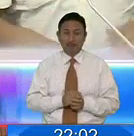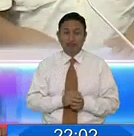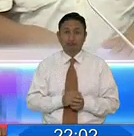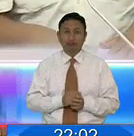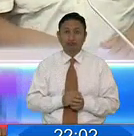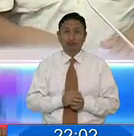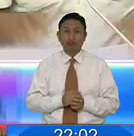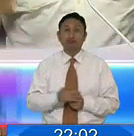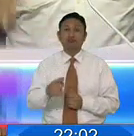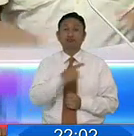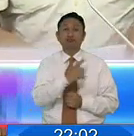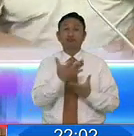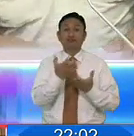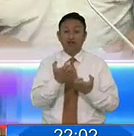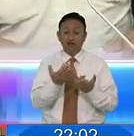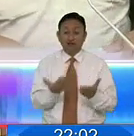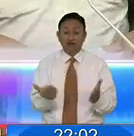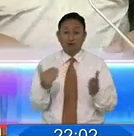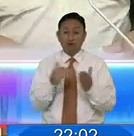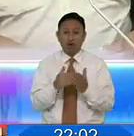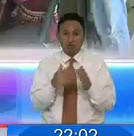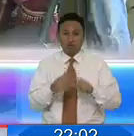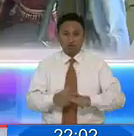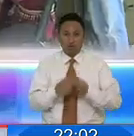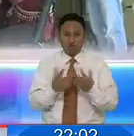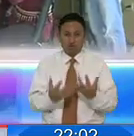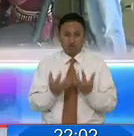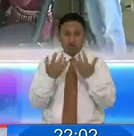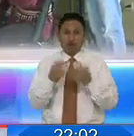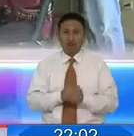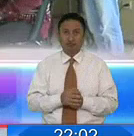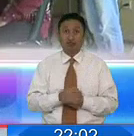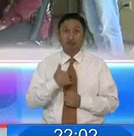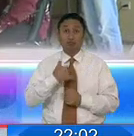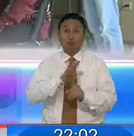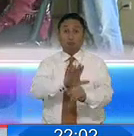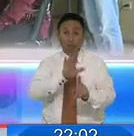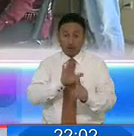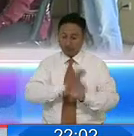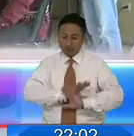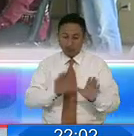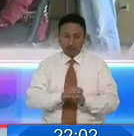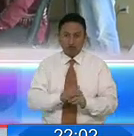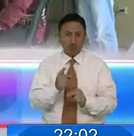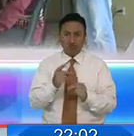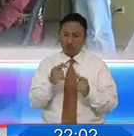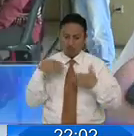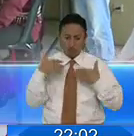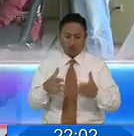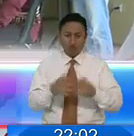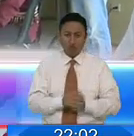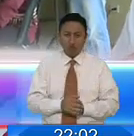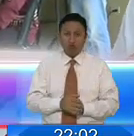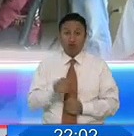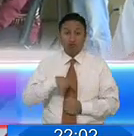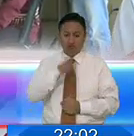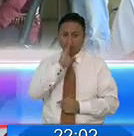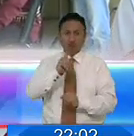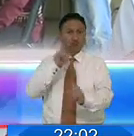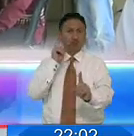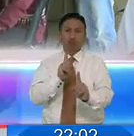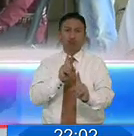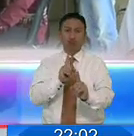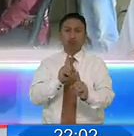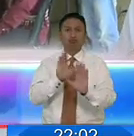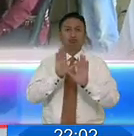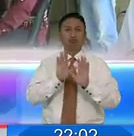queriendo encender aún más del fuego nosotros no vamos a amenazar nosotros actuamos y eso ha sido frontal con nuestras acciones